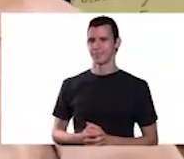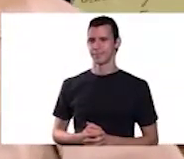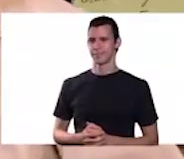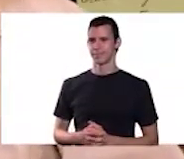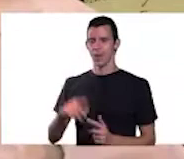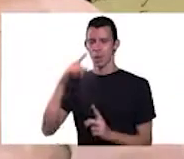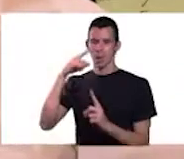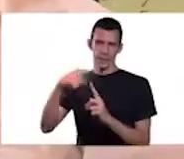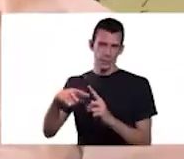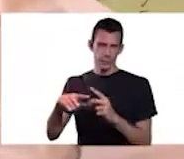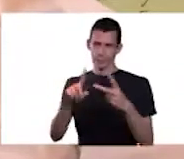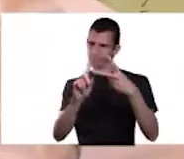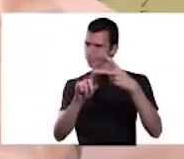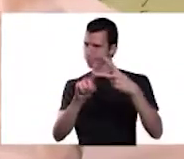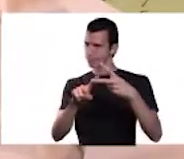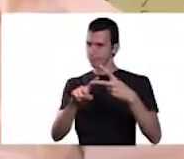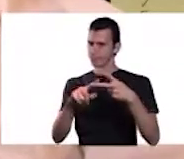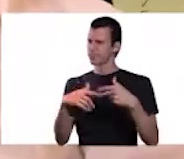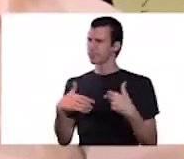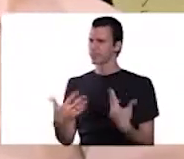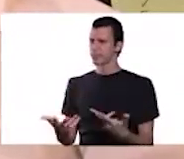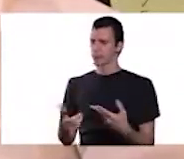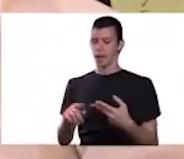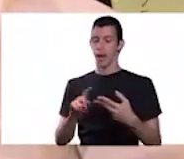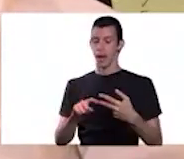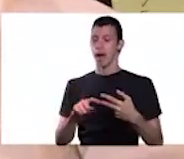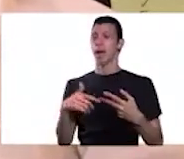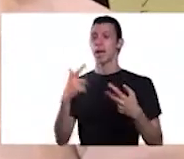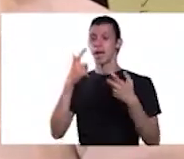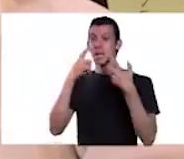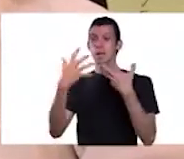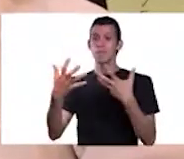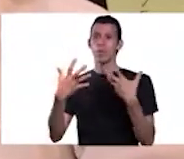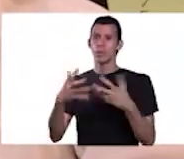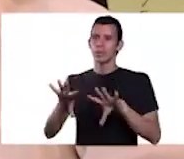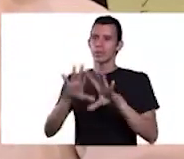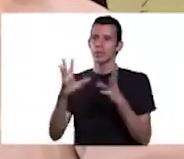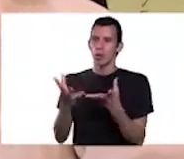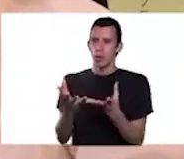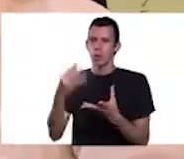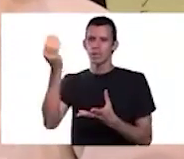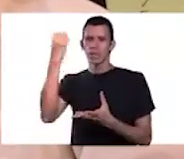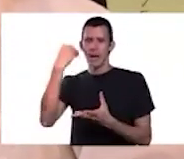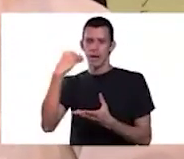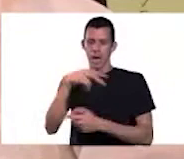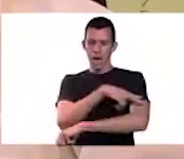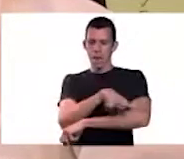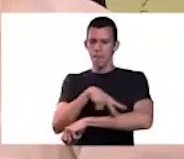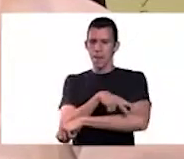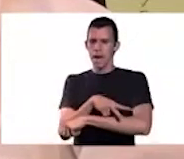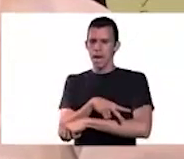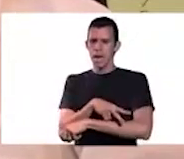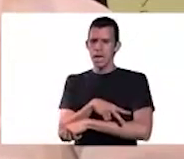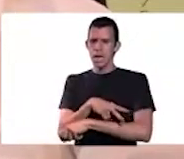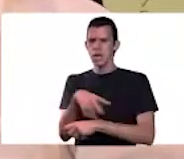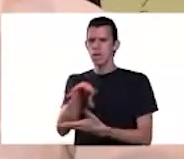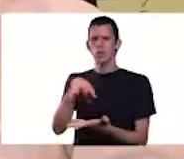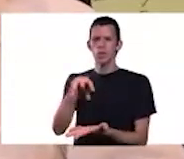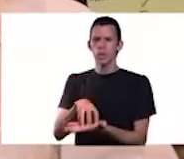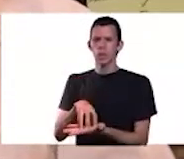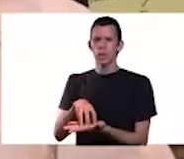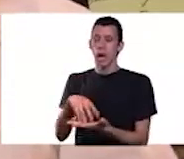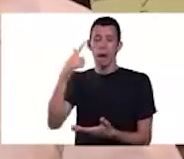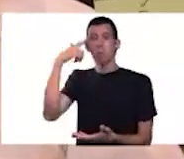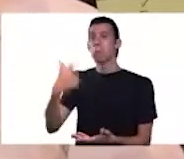objetivo es argumentar la importancia de las representaciones geográficas, destacando de esas